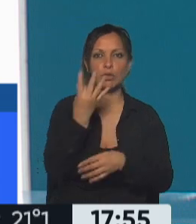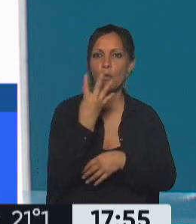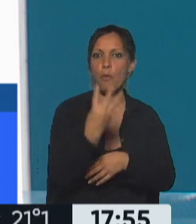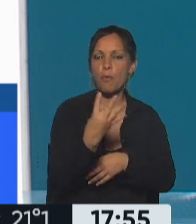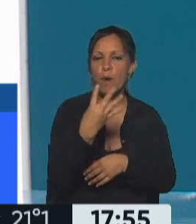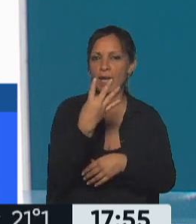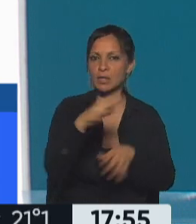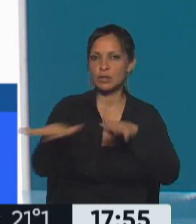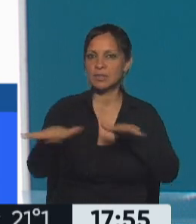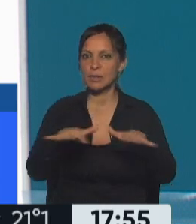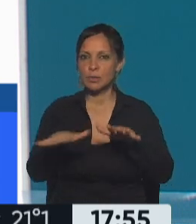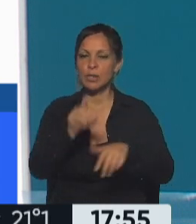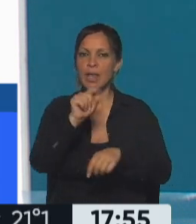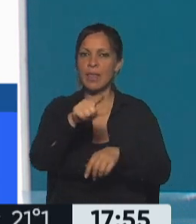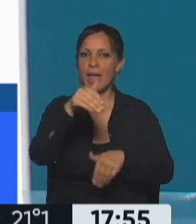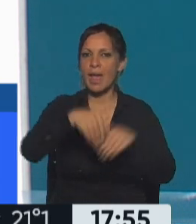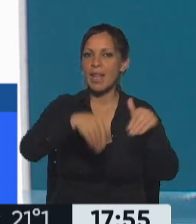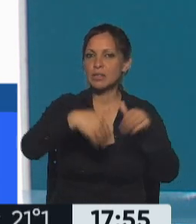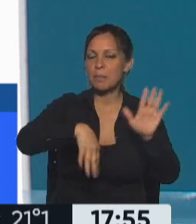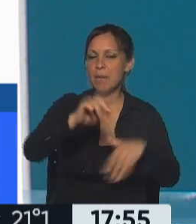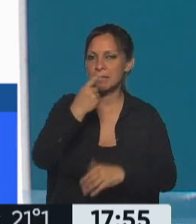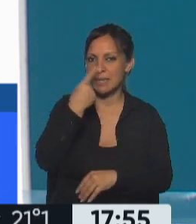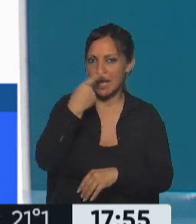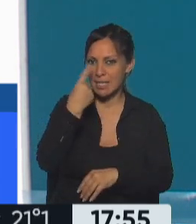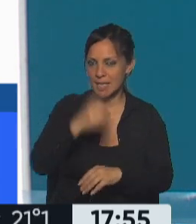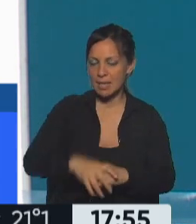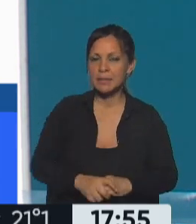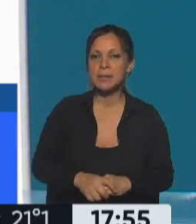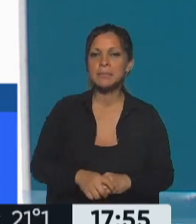de primarias donde se definen sí. Las cosas más interesantes, más allá del partido grande que es el que vamos a estar viendo. Gracias, Nicolás.